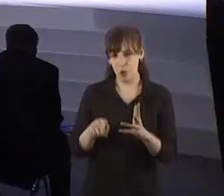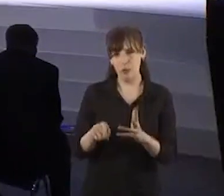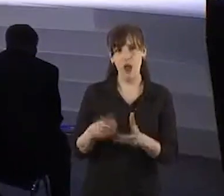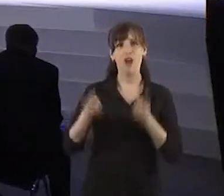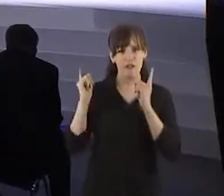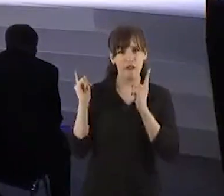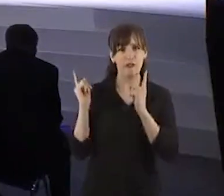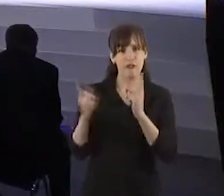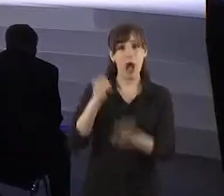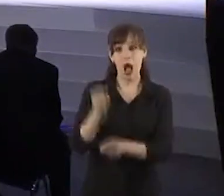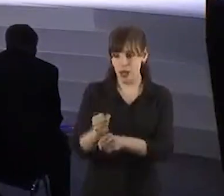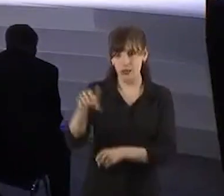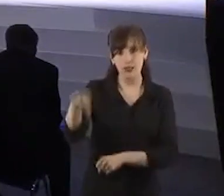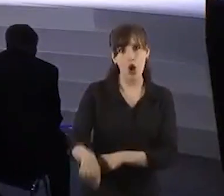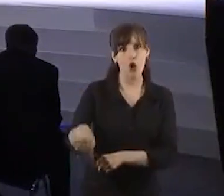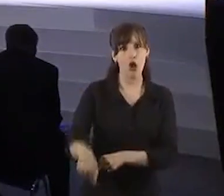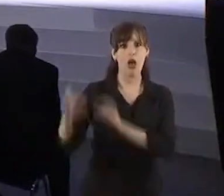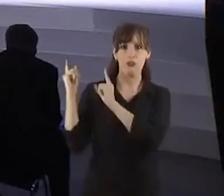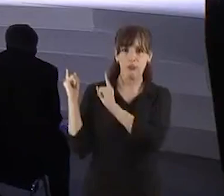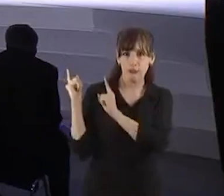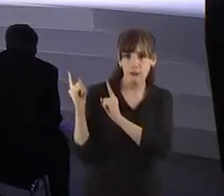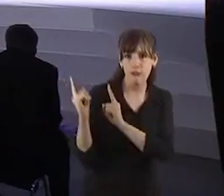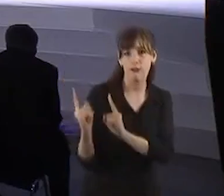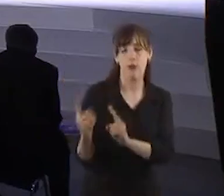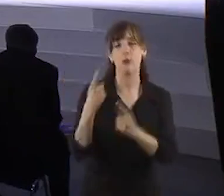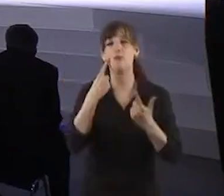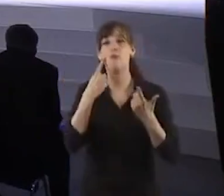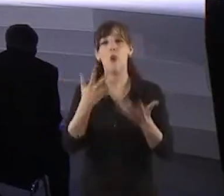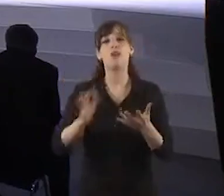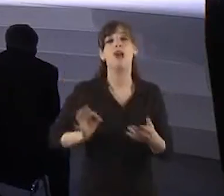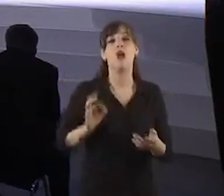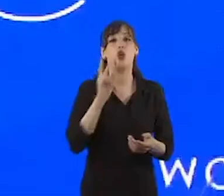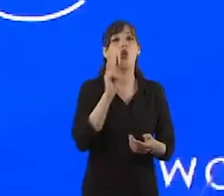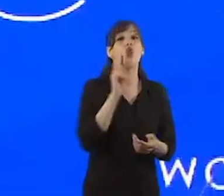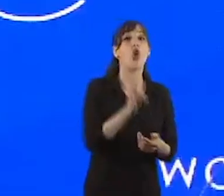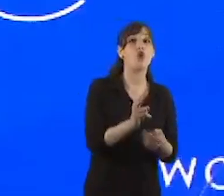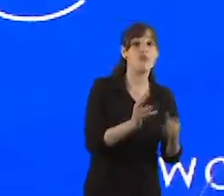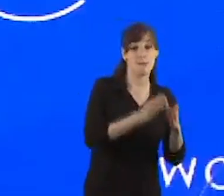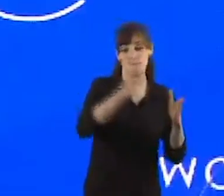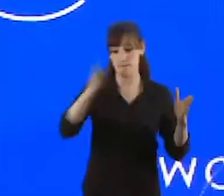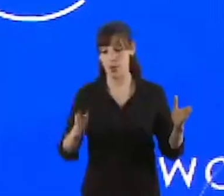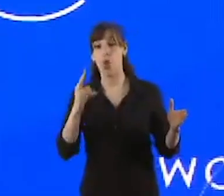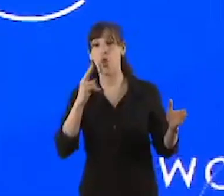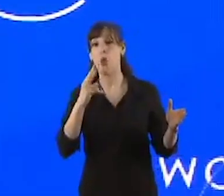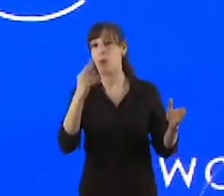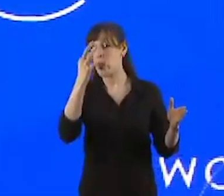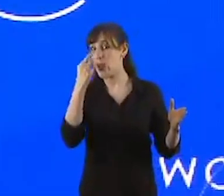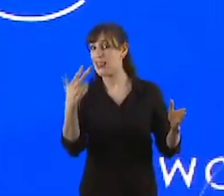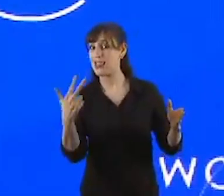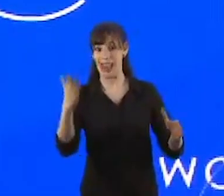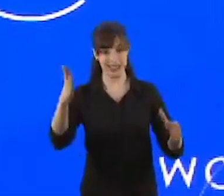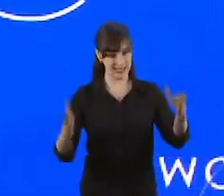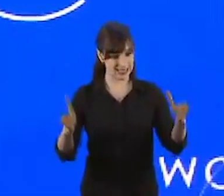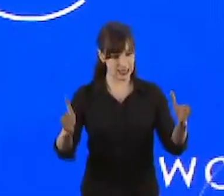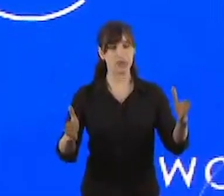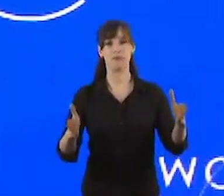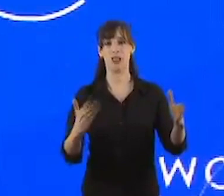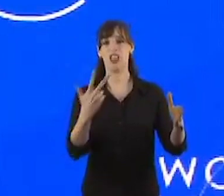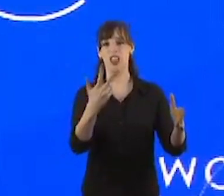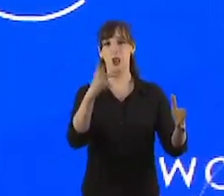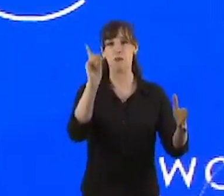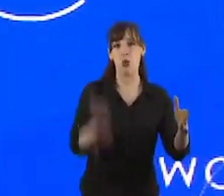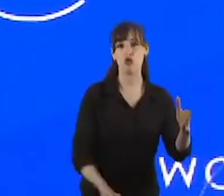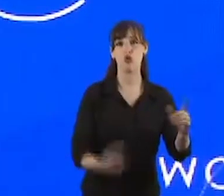viva aún hoy. Si tomamos el periodo entre el año 2000 y el 2023, la tasa de crecimiento volvió a acelerar el 3%